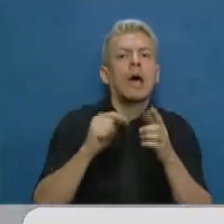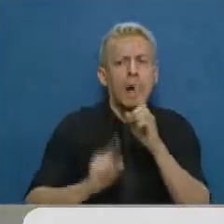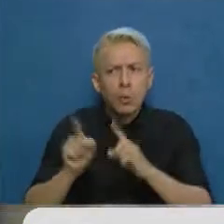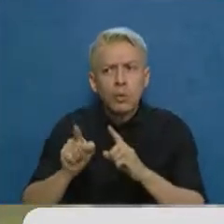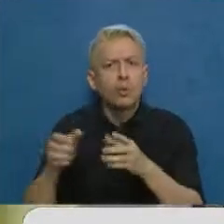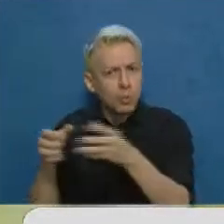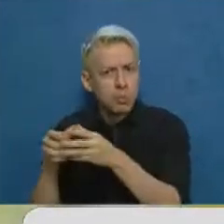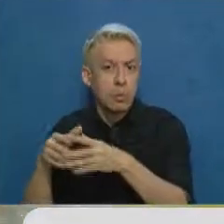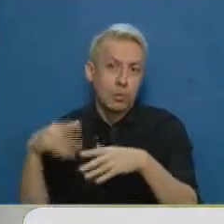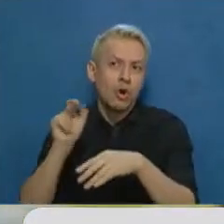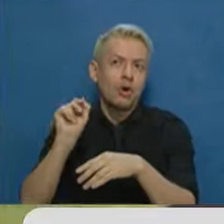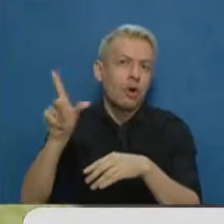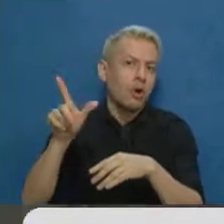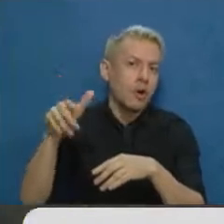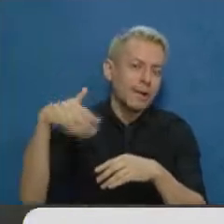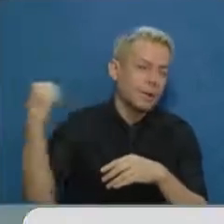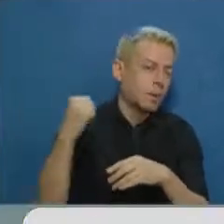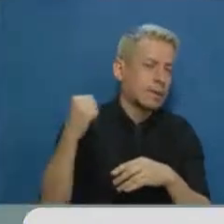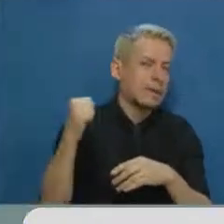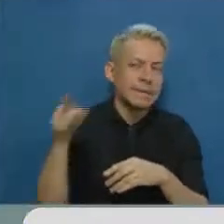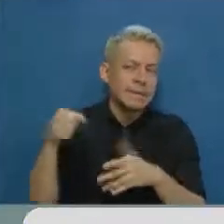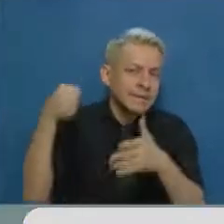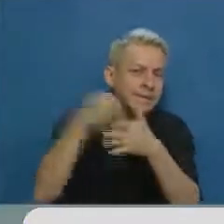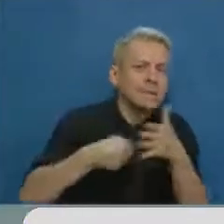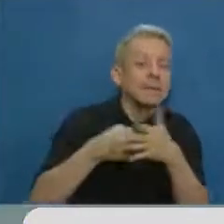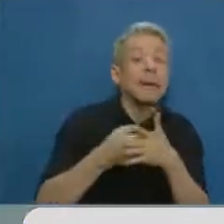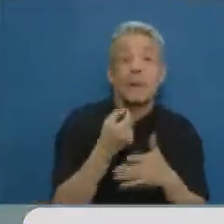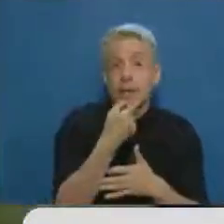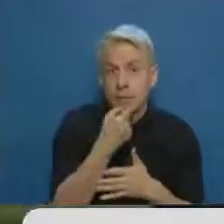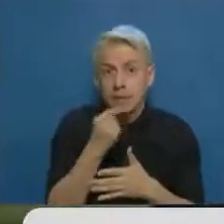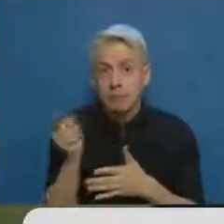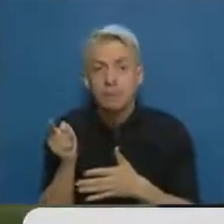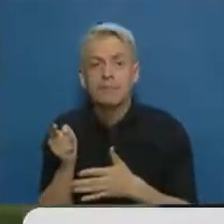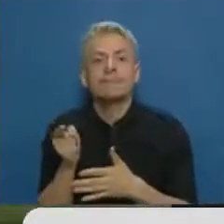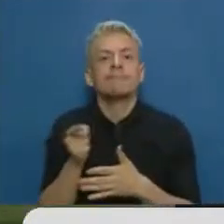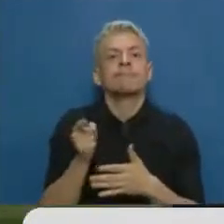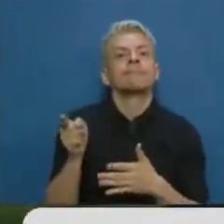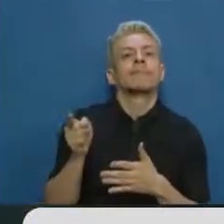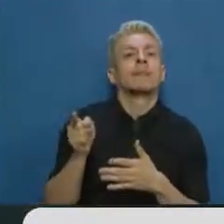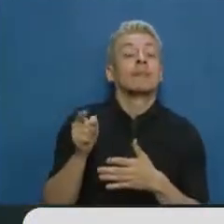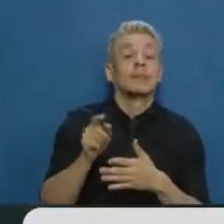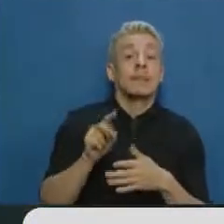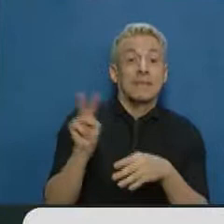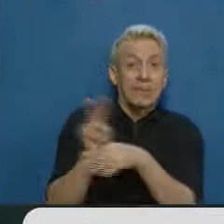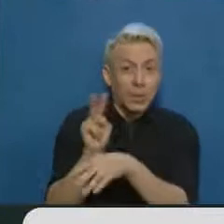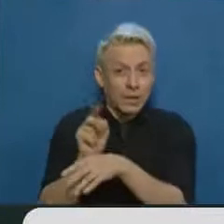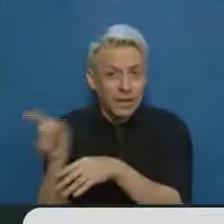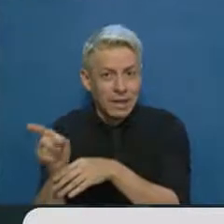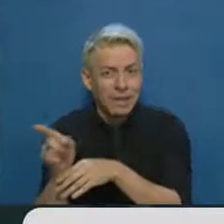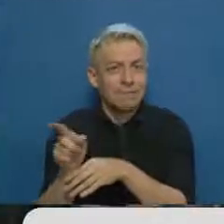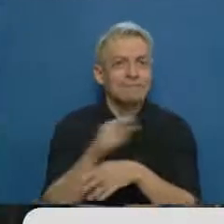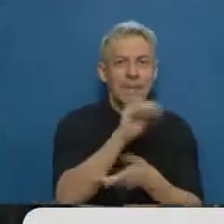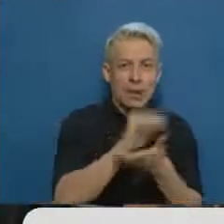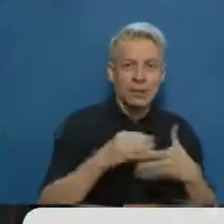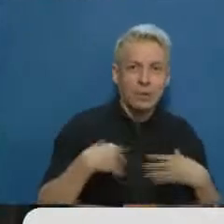rol extraordinario en la primera línea de acción. Tal es el caso, por ejemplo, de las fuerzas de seguridad, el personal sanitario y